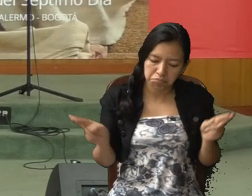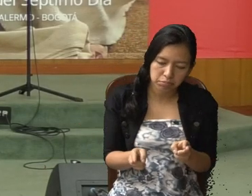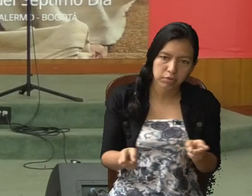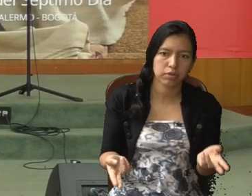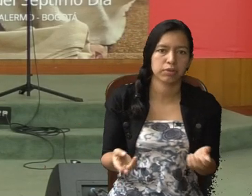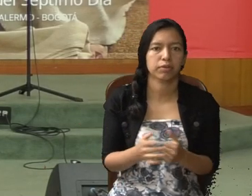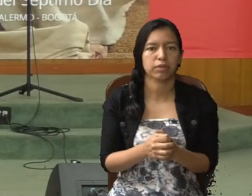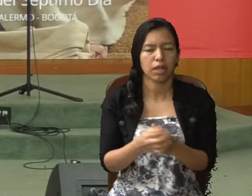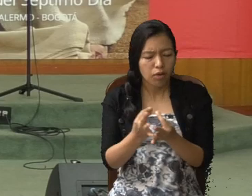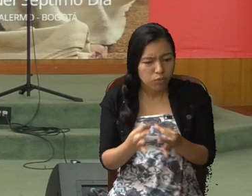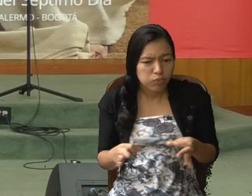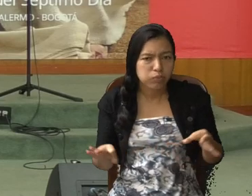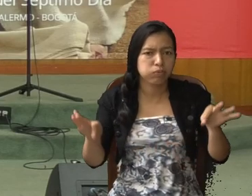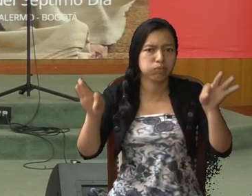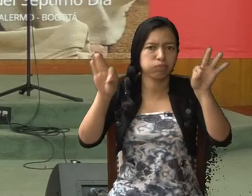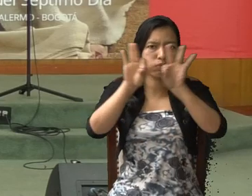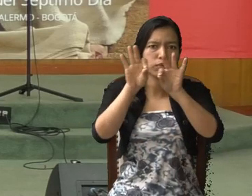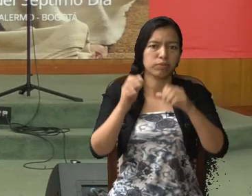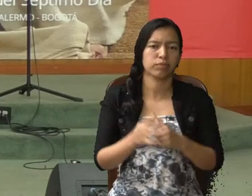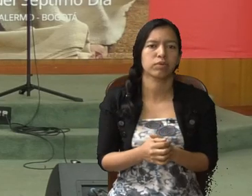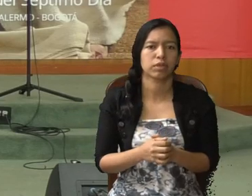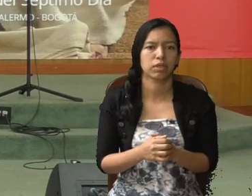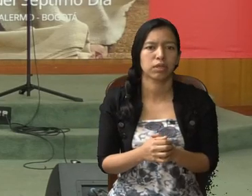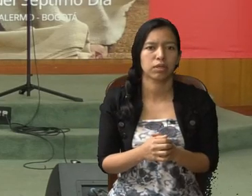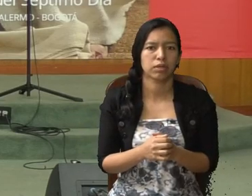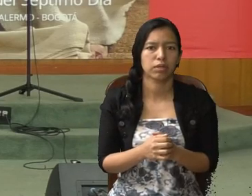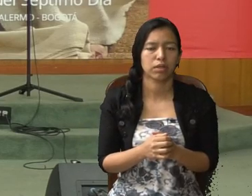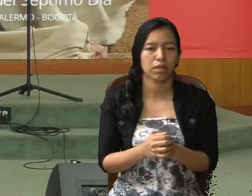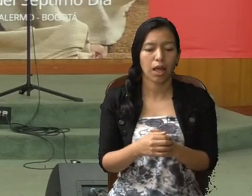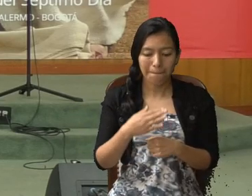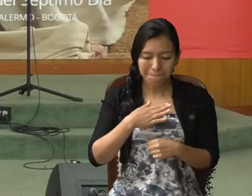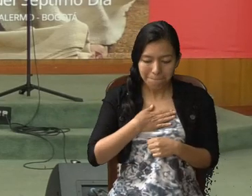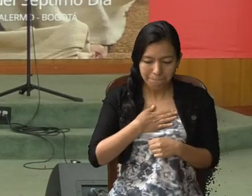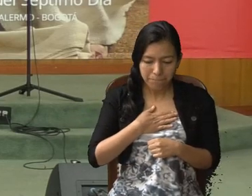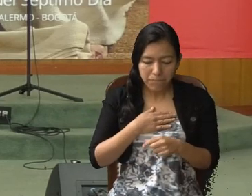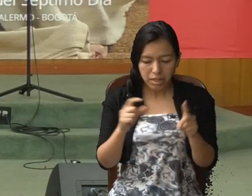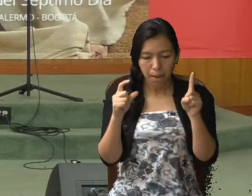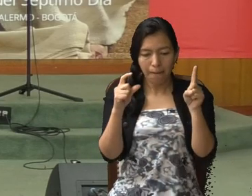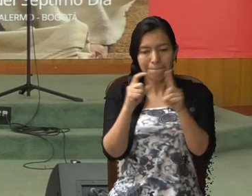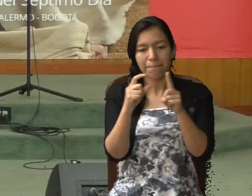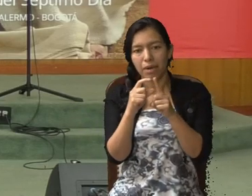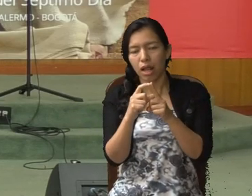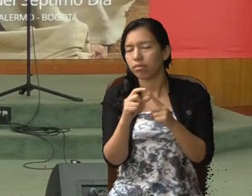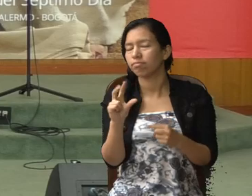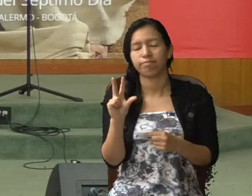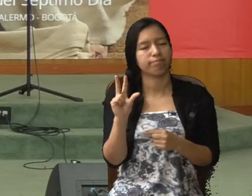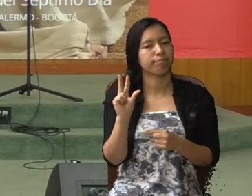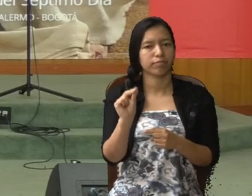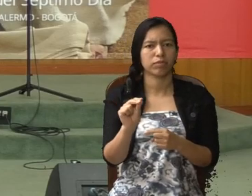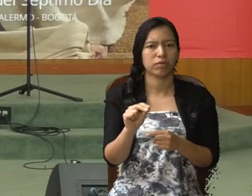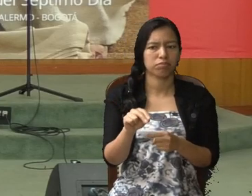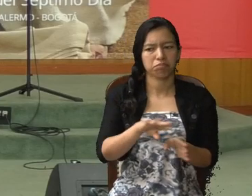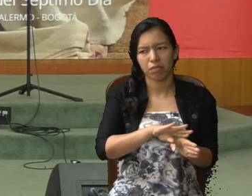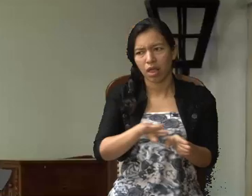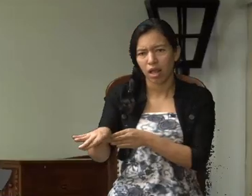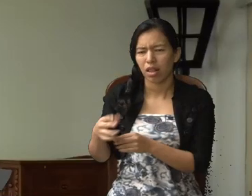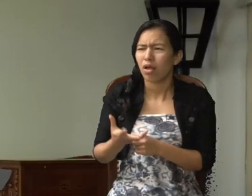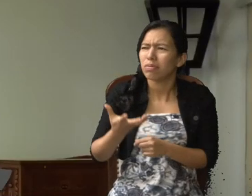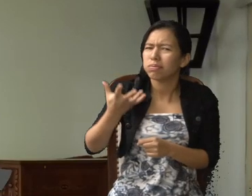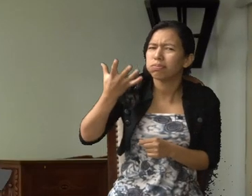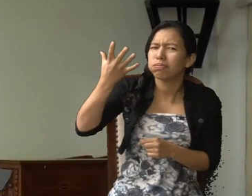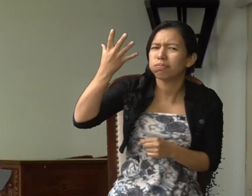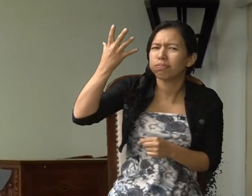que es muy importante. No pueden ser nuestras palabras, ¿saben? Hace muchos años